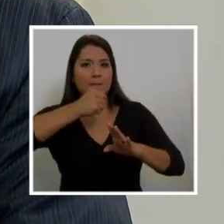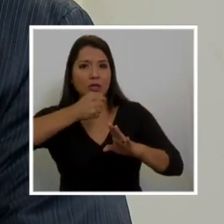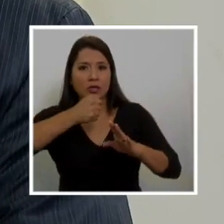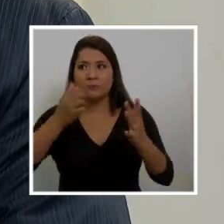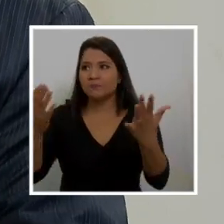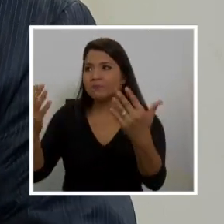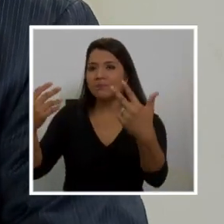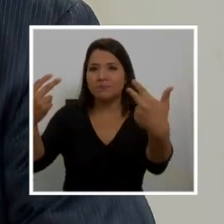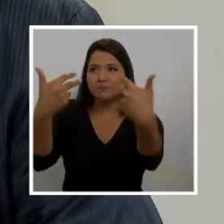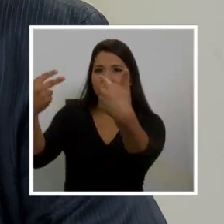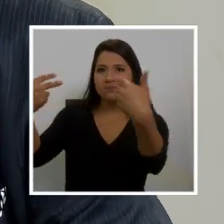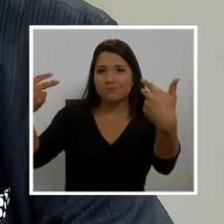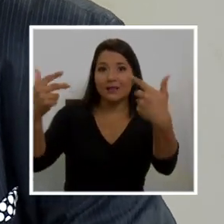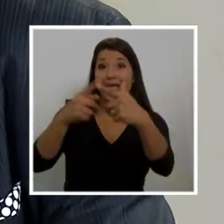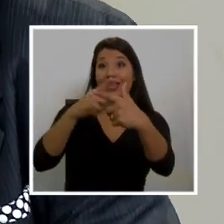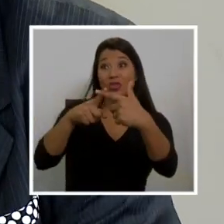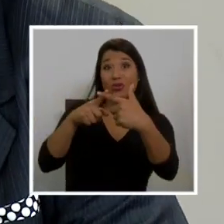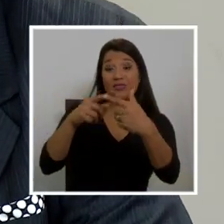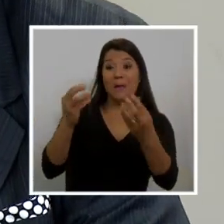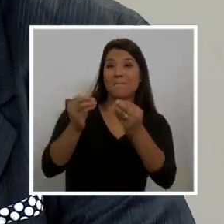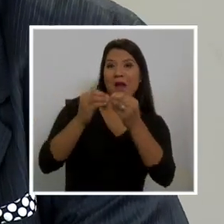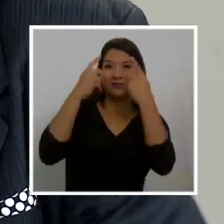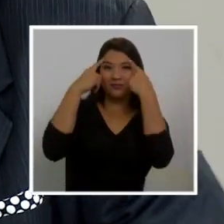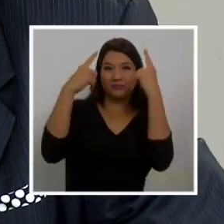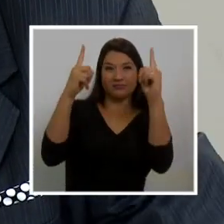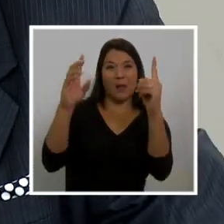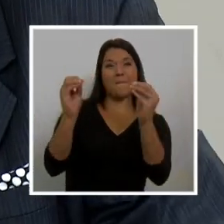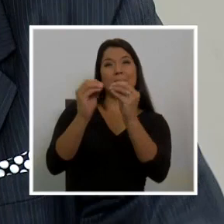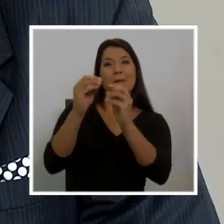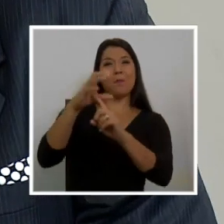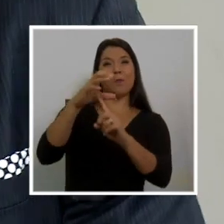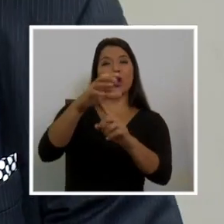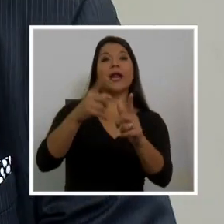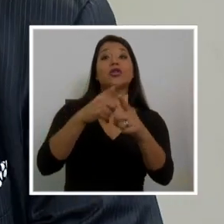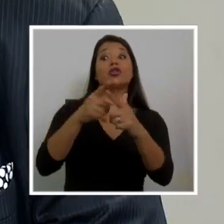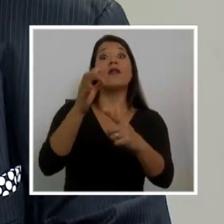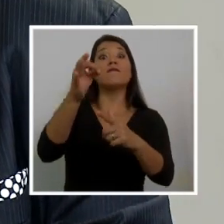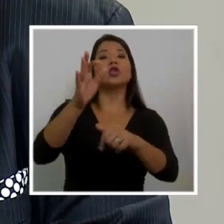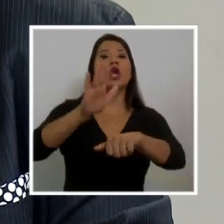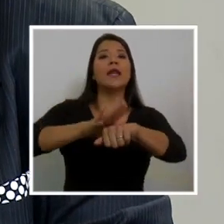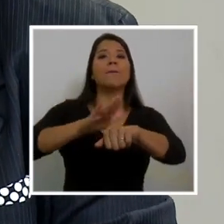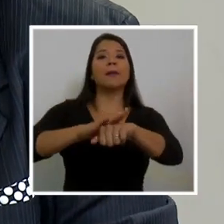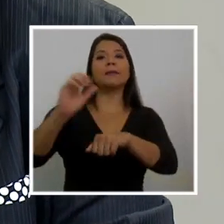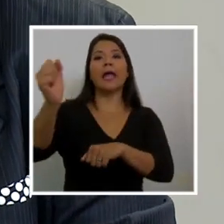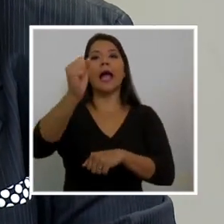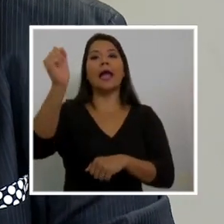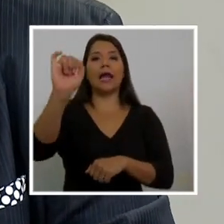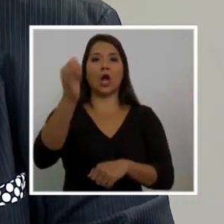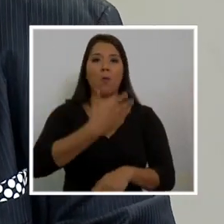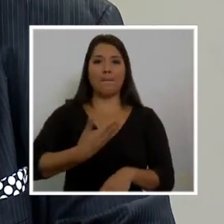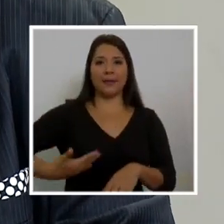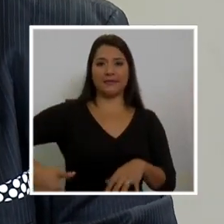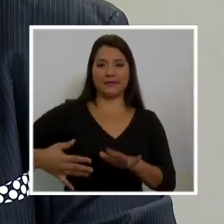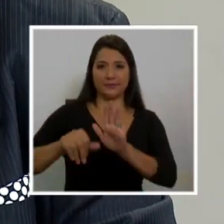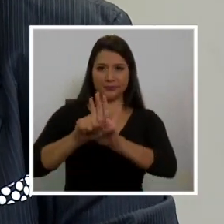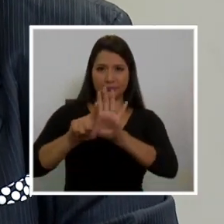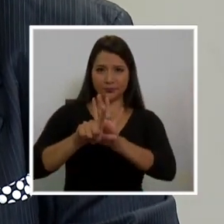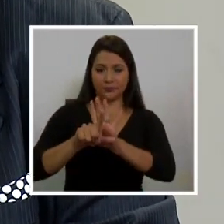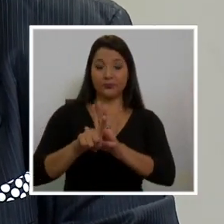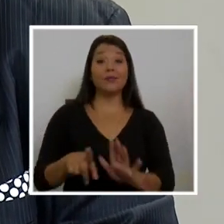ser presidente de la Asamblea Legislativa. Agregaré una cosa a lo Carlos que dice el Carranza. concierto, Claudio. Es que también hay una parte